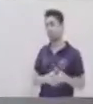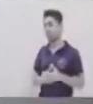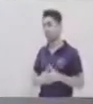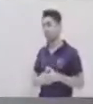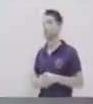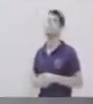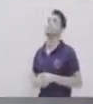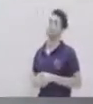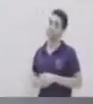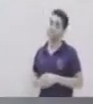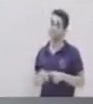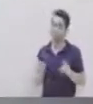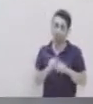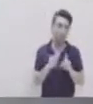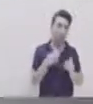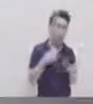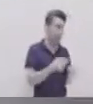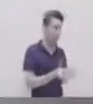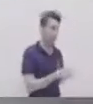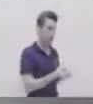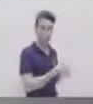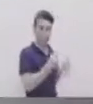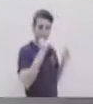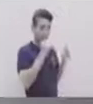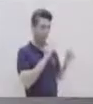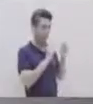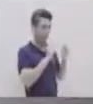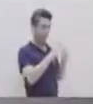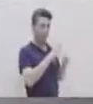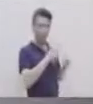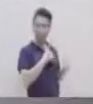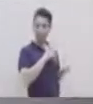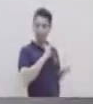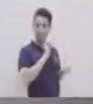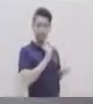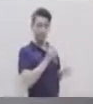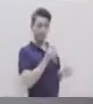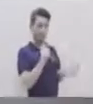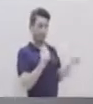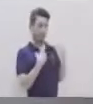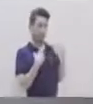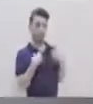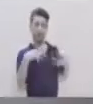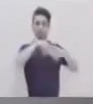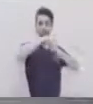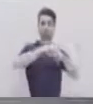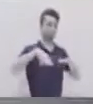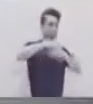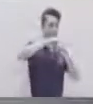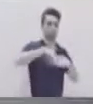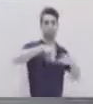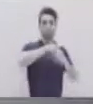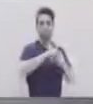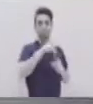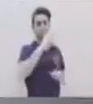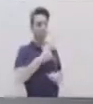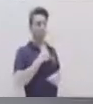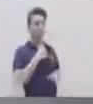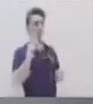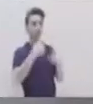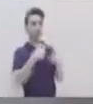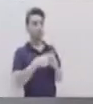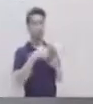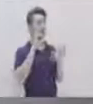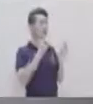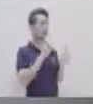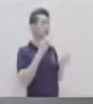destrezas, ¿verdad? Claro, y se contagia, ¿verdad? Se contagia porque al pues, tener esa actitud positiva en un grupo, pues